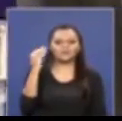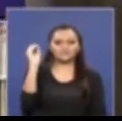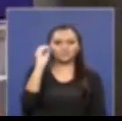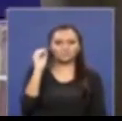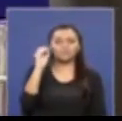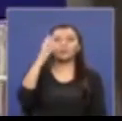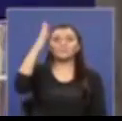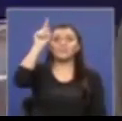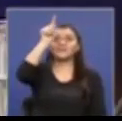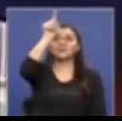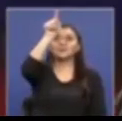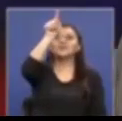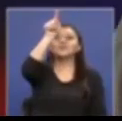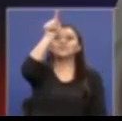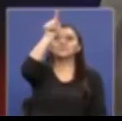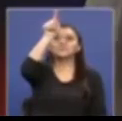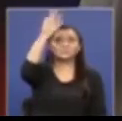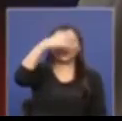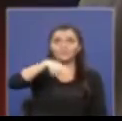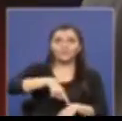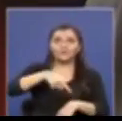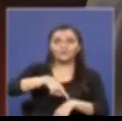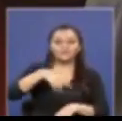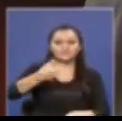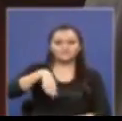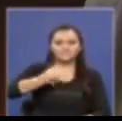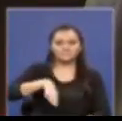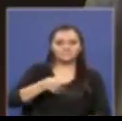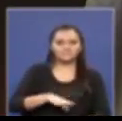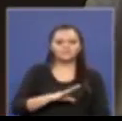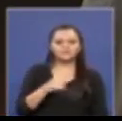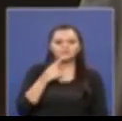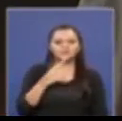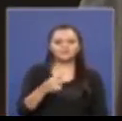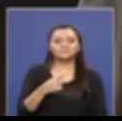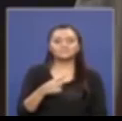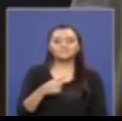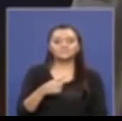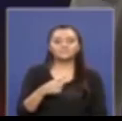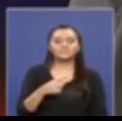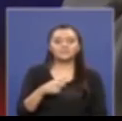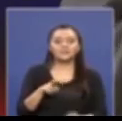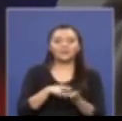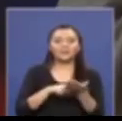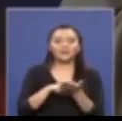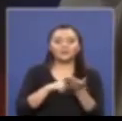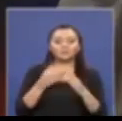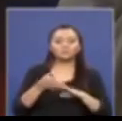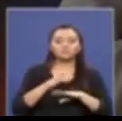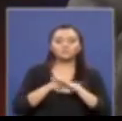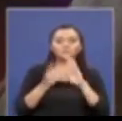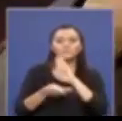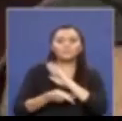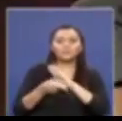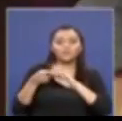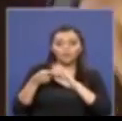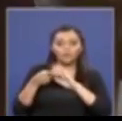tiempo, ¿ok? Ya, tuvimos reunión combustible. Ustedes saben, ¿no?